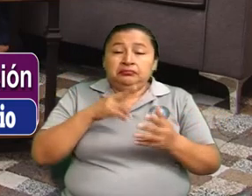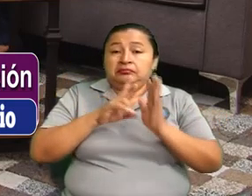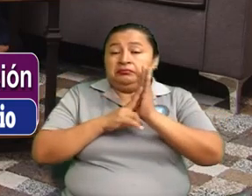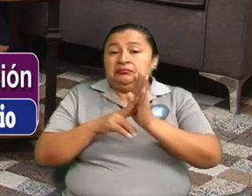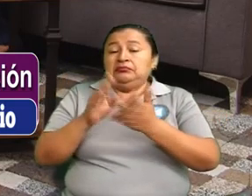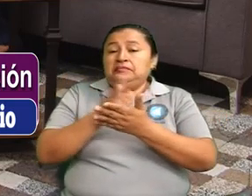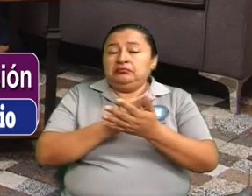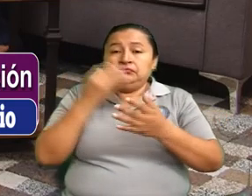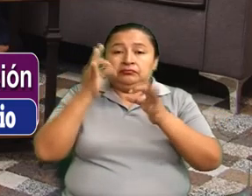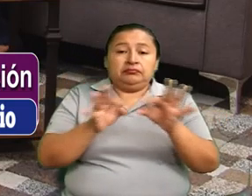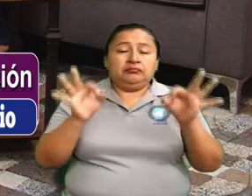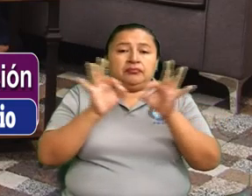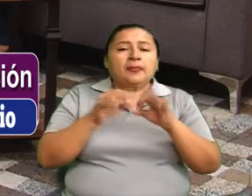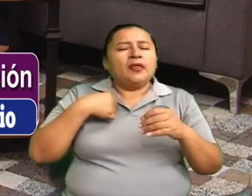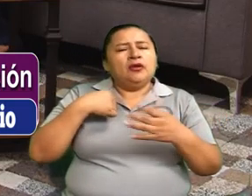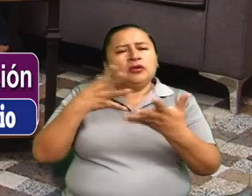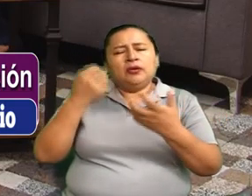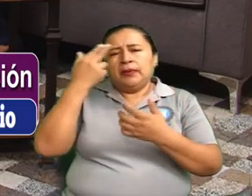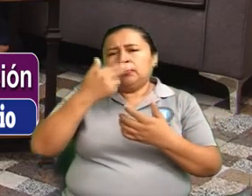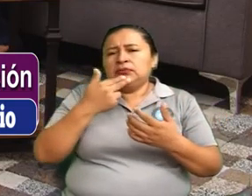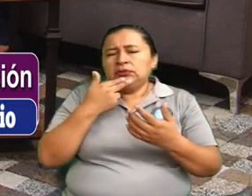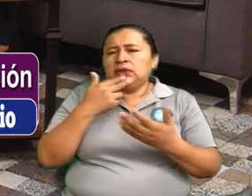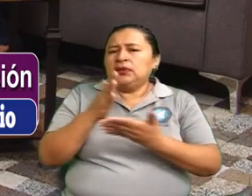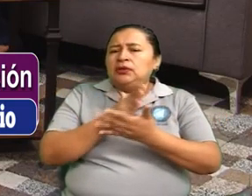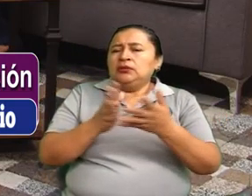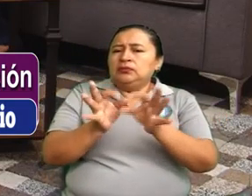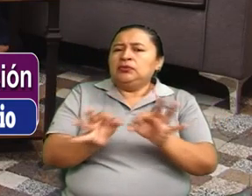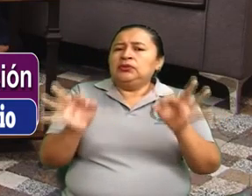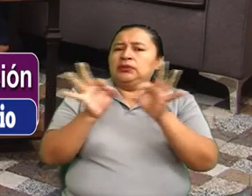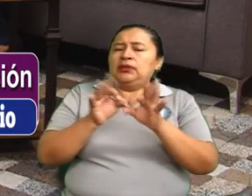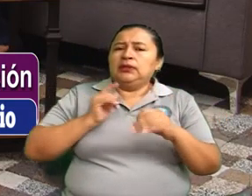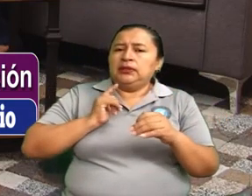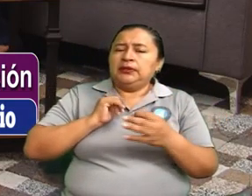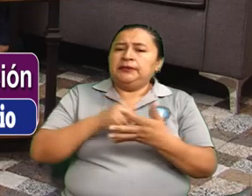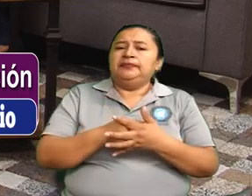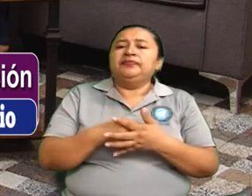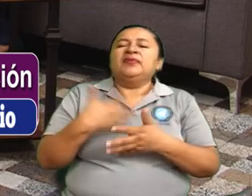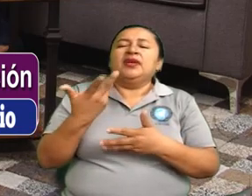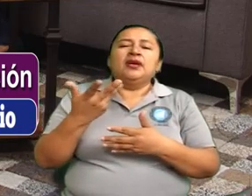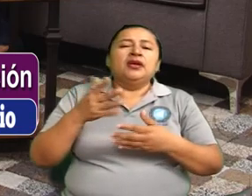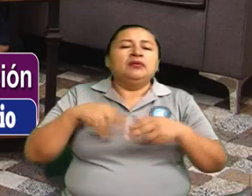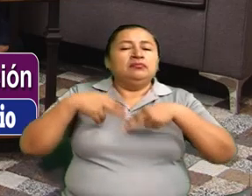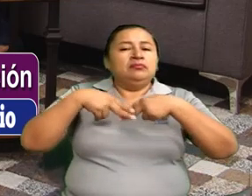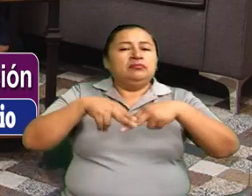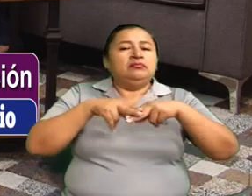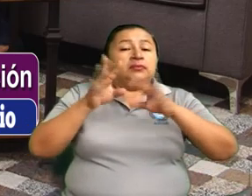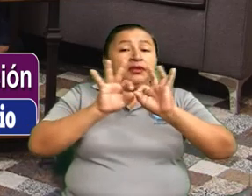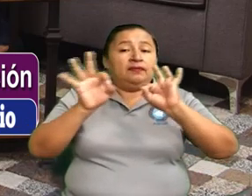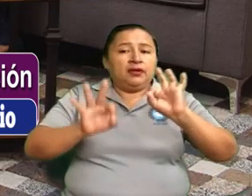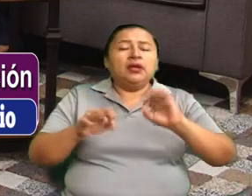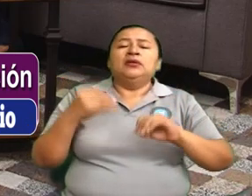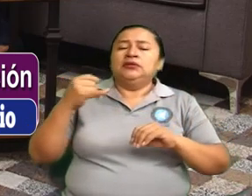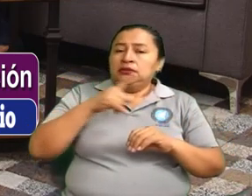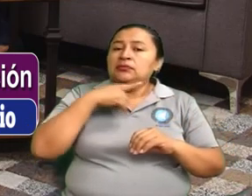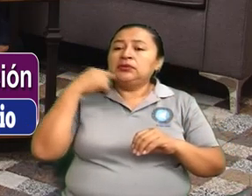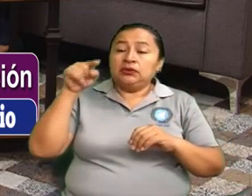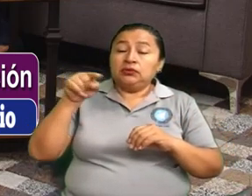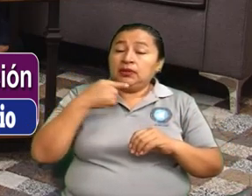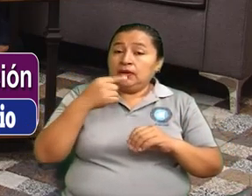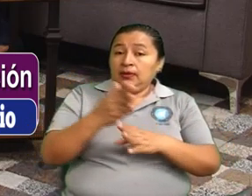interesante eso. Y ahí le quisiera preguntar también un aspecto muy importante, y es los parques de ferias. Si bien es cierto, usted nos planteaba en el bloque